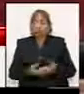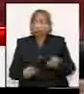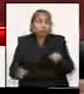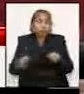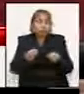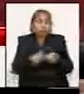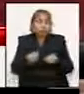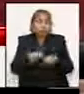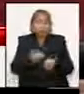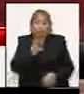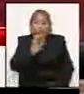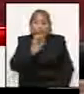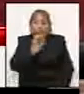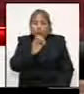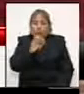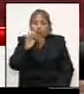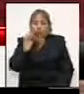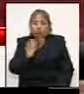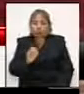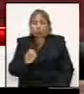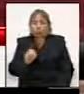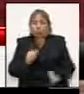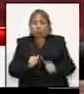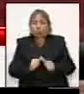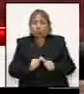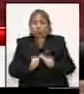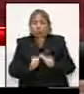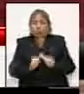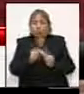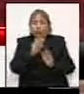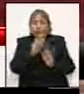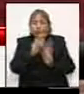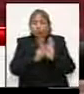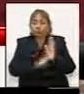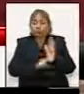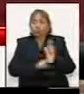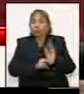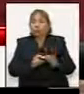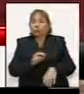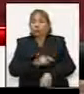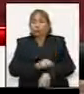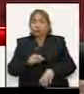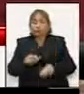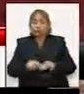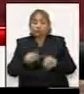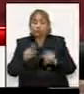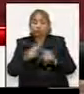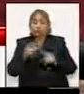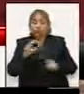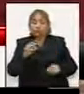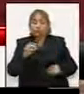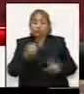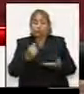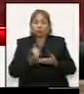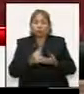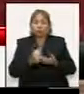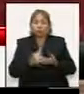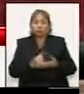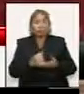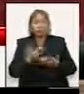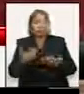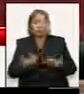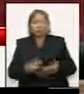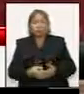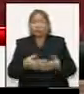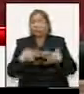un 20% en el nombramiento de profesionales de la salud, como los técnicos, auxiliares, asistenciales